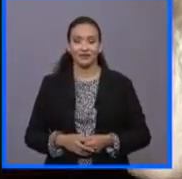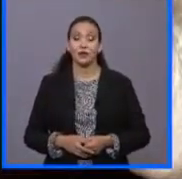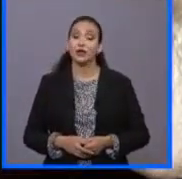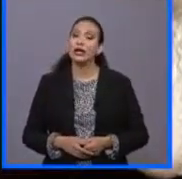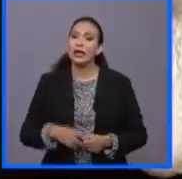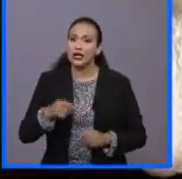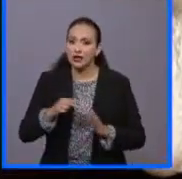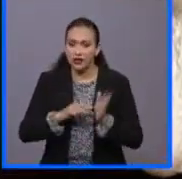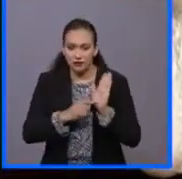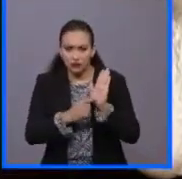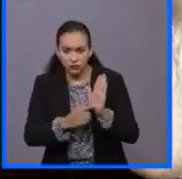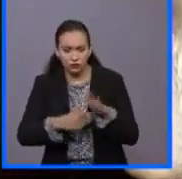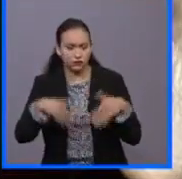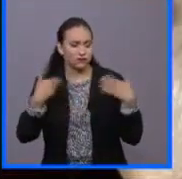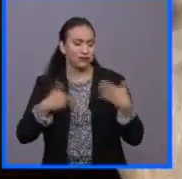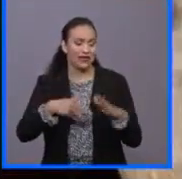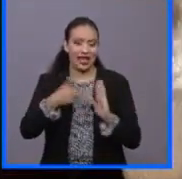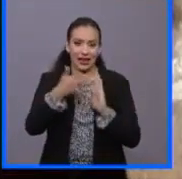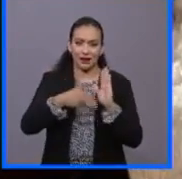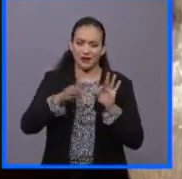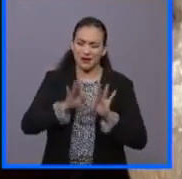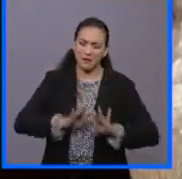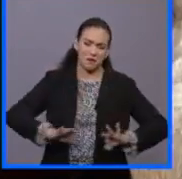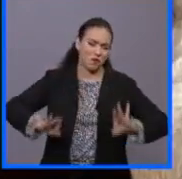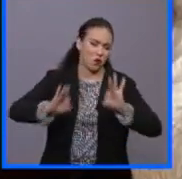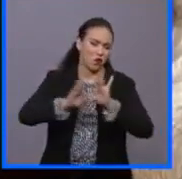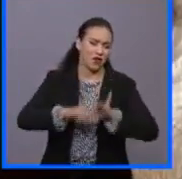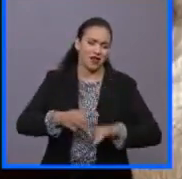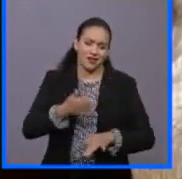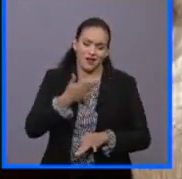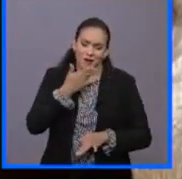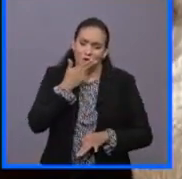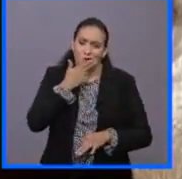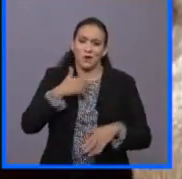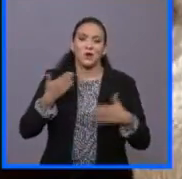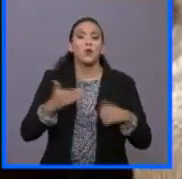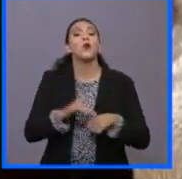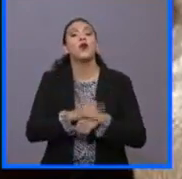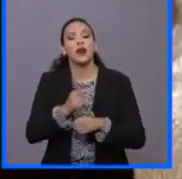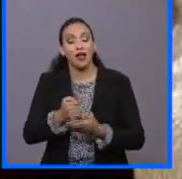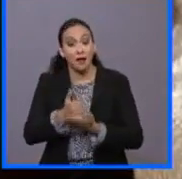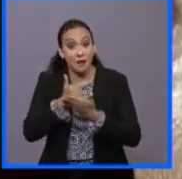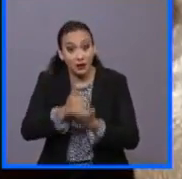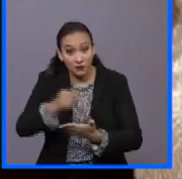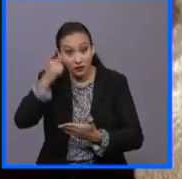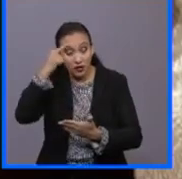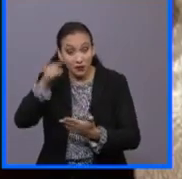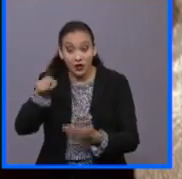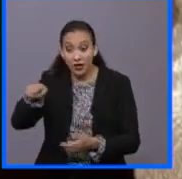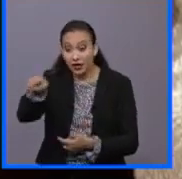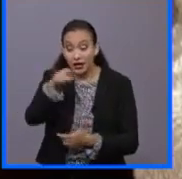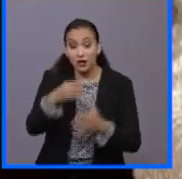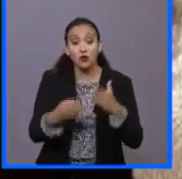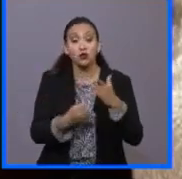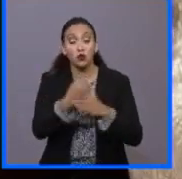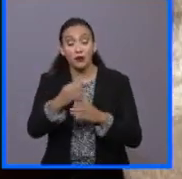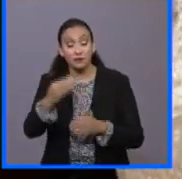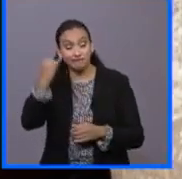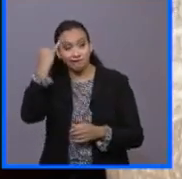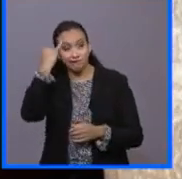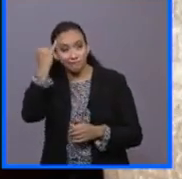Valioso instrumento, el cual marcará sin duda un referente en la formación de los criterios judiciales